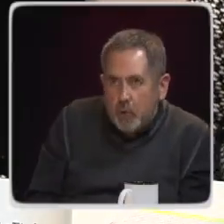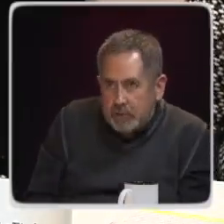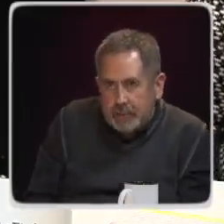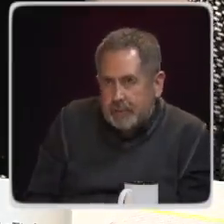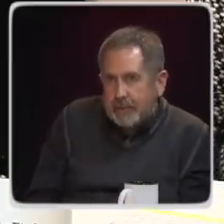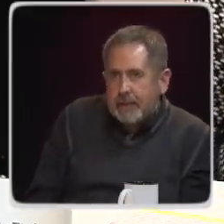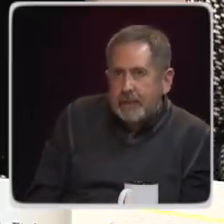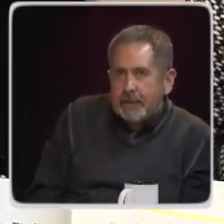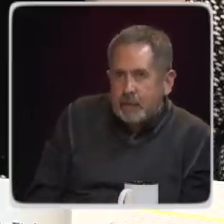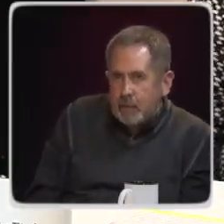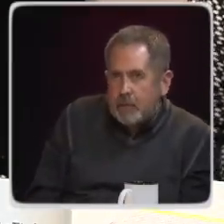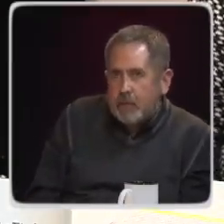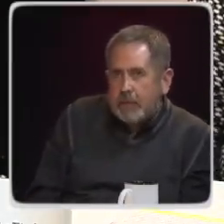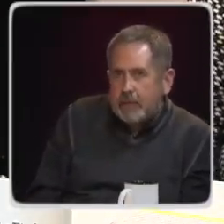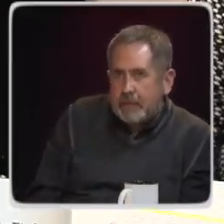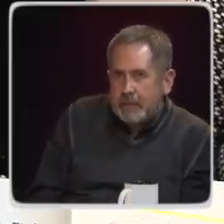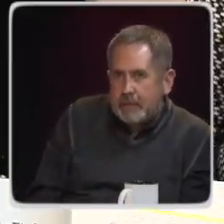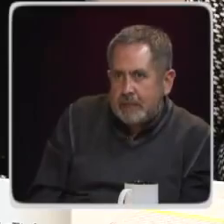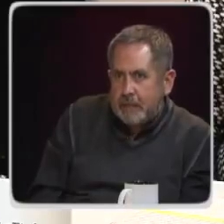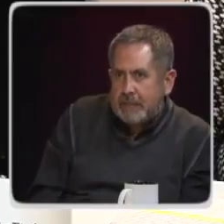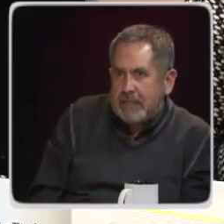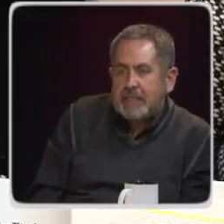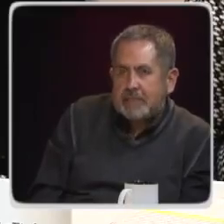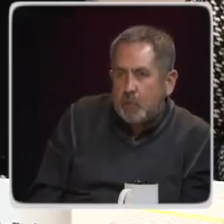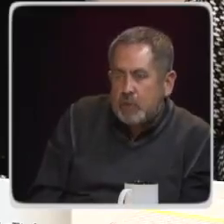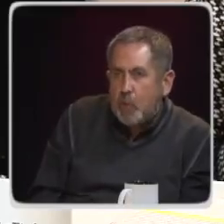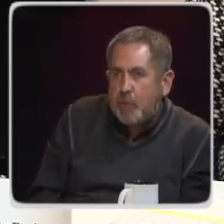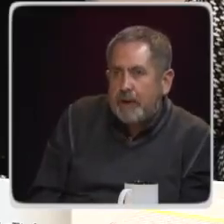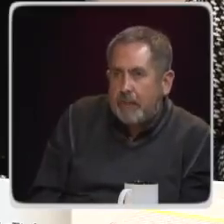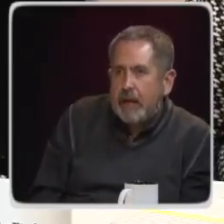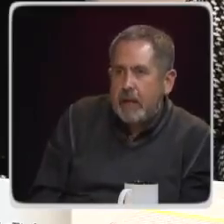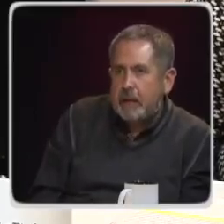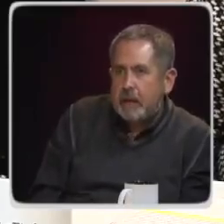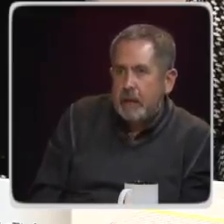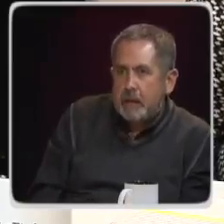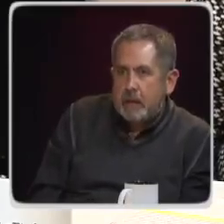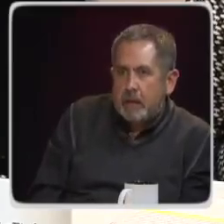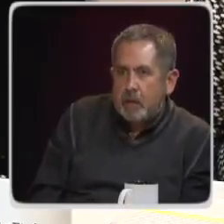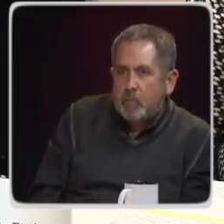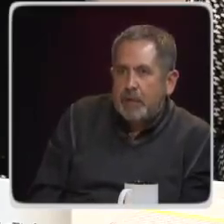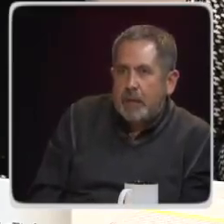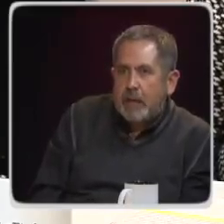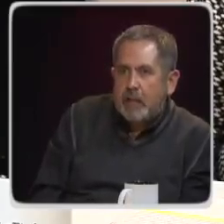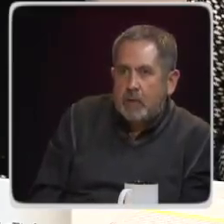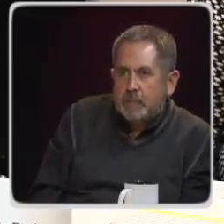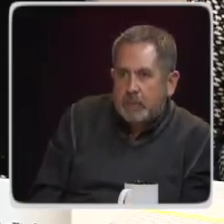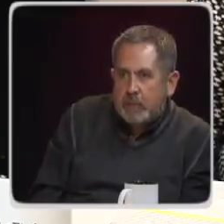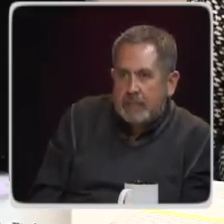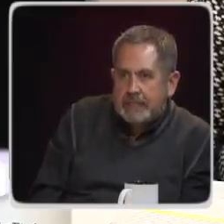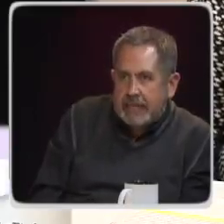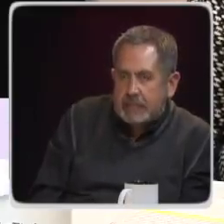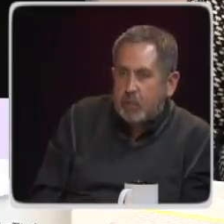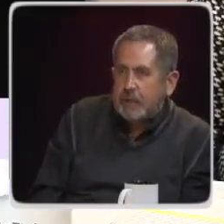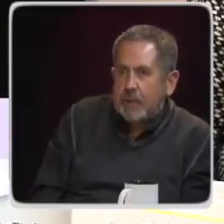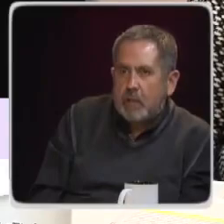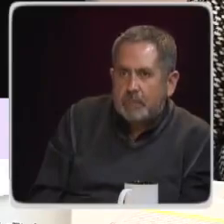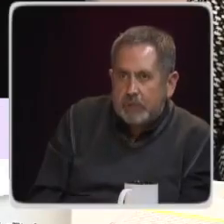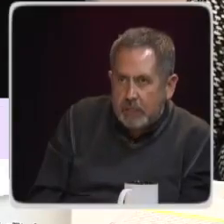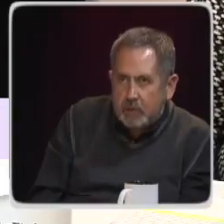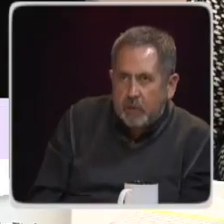con los ajustes razonables de que para sordos, para ciegos, para personas con movilidad restringida. O sea, ¿cuáles son